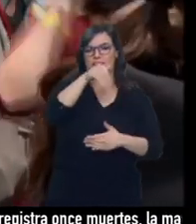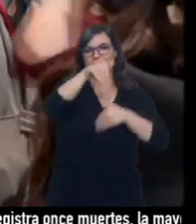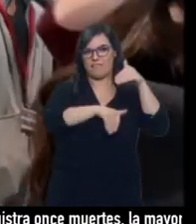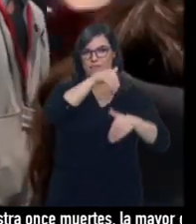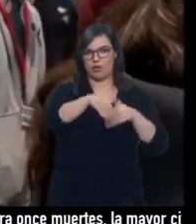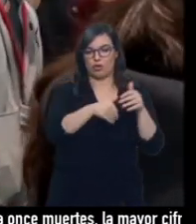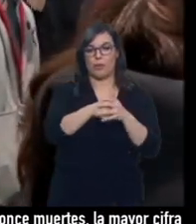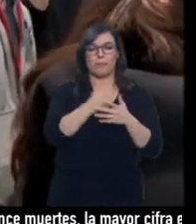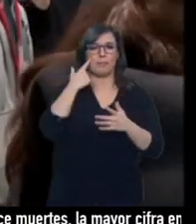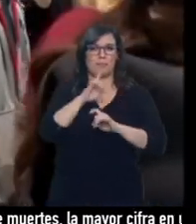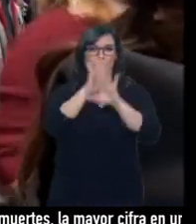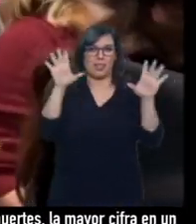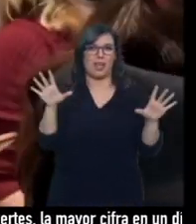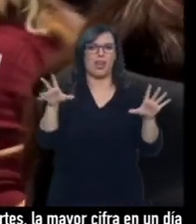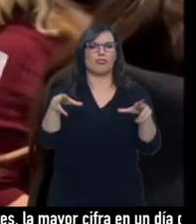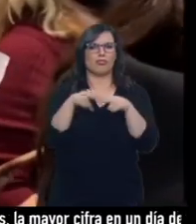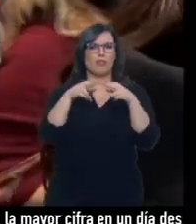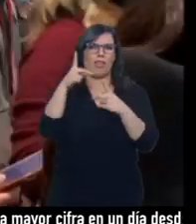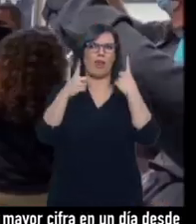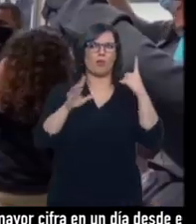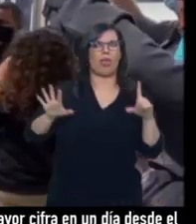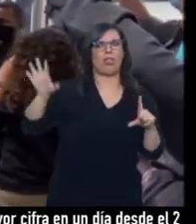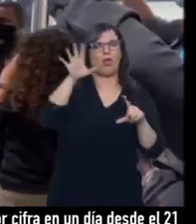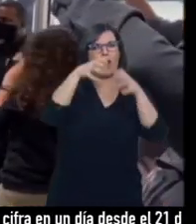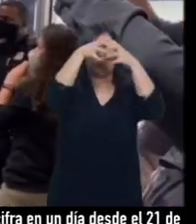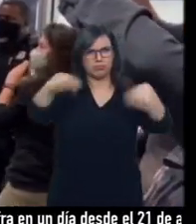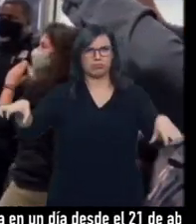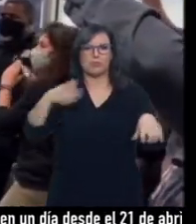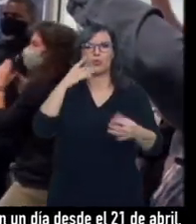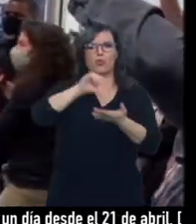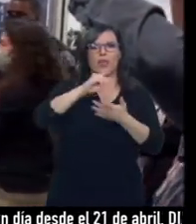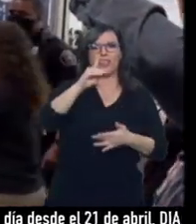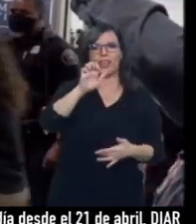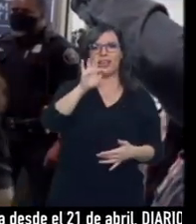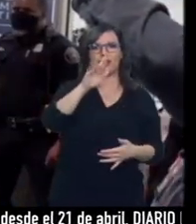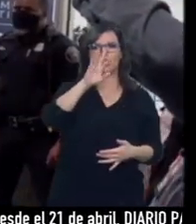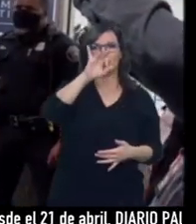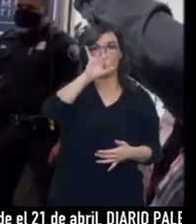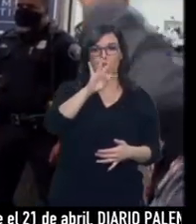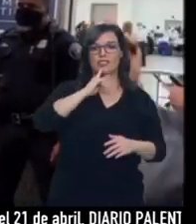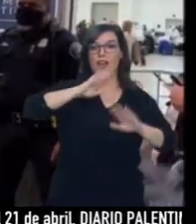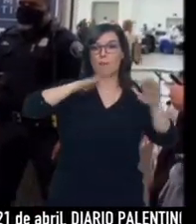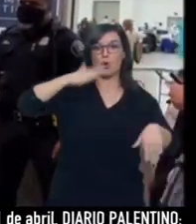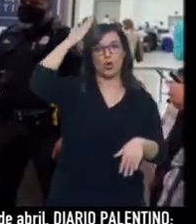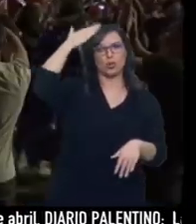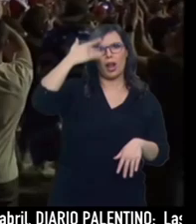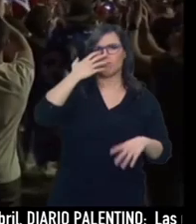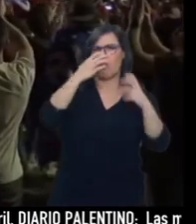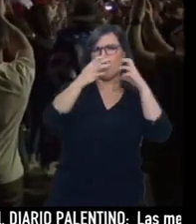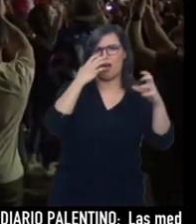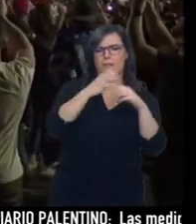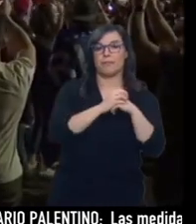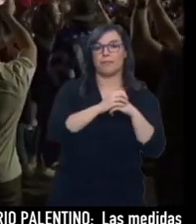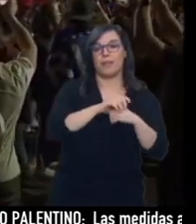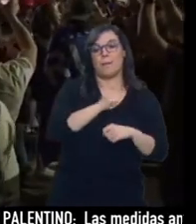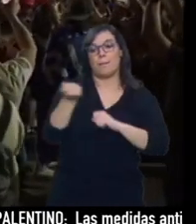se evidencia la división y la tensión en varios puntos del país. En Detroit, partidarios de Trump han protestado así junto a un colegio electoral. Una